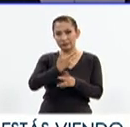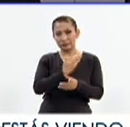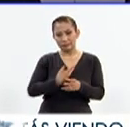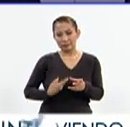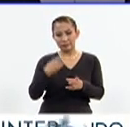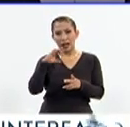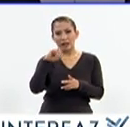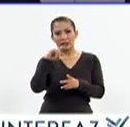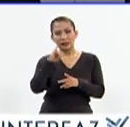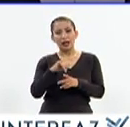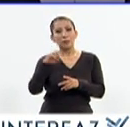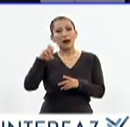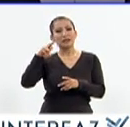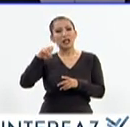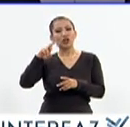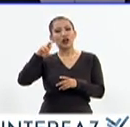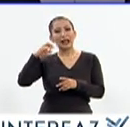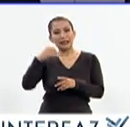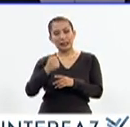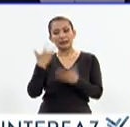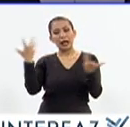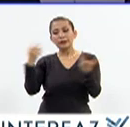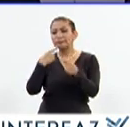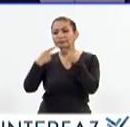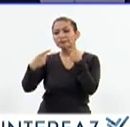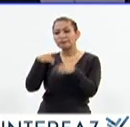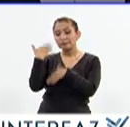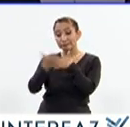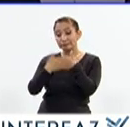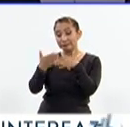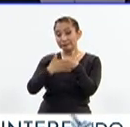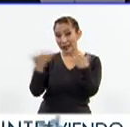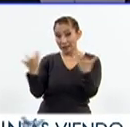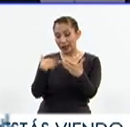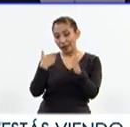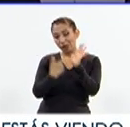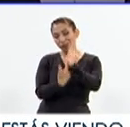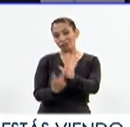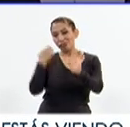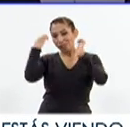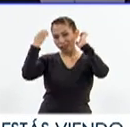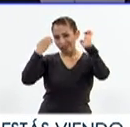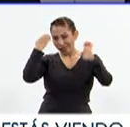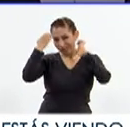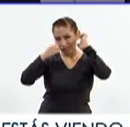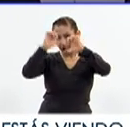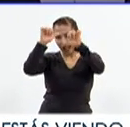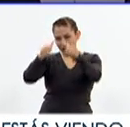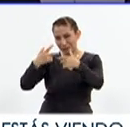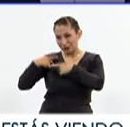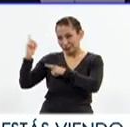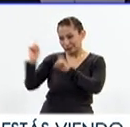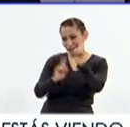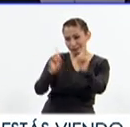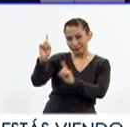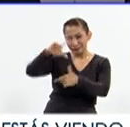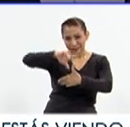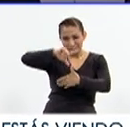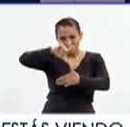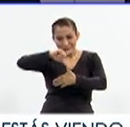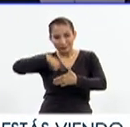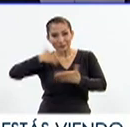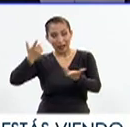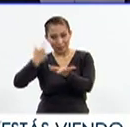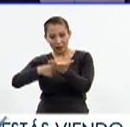vicecanciller Maximiliano Reyes efectuar en breve una muestra de artistas de América Latina